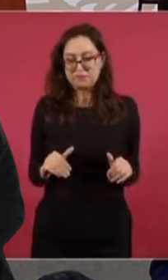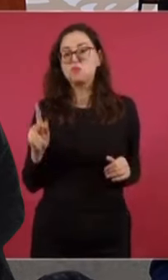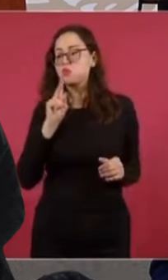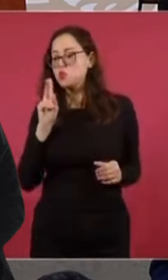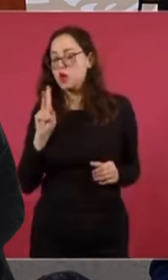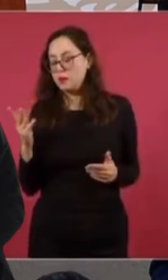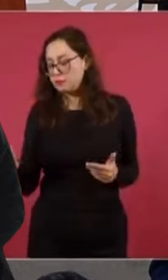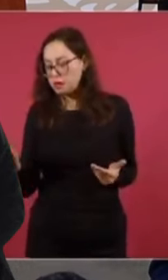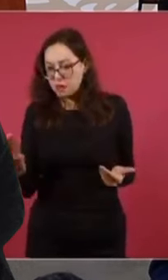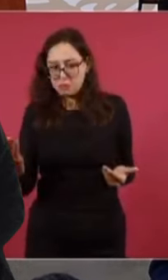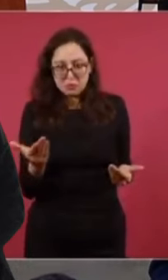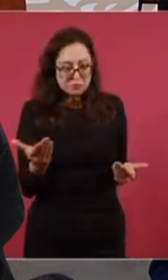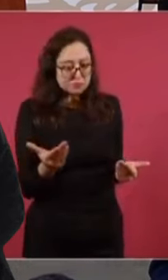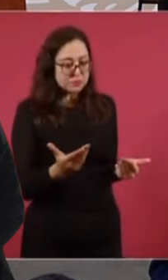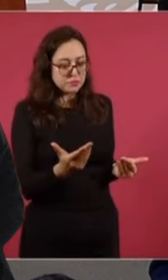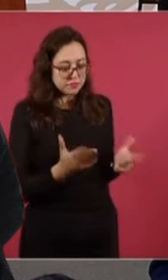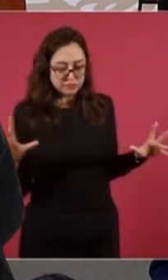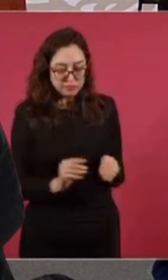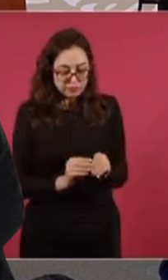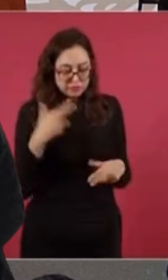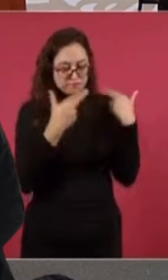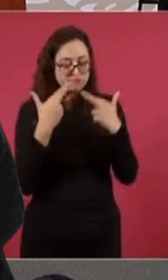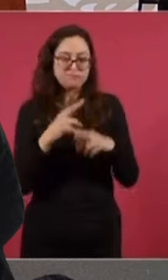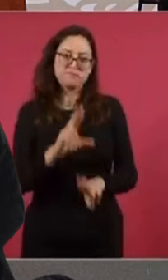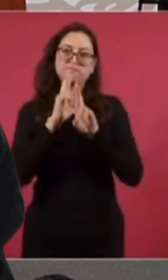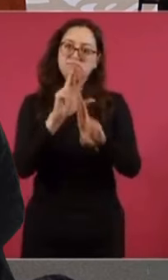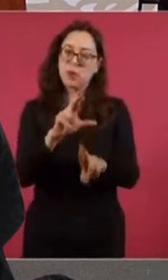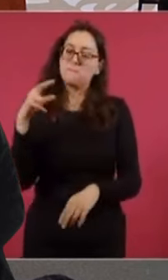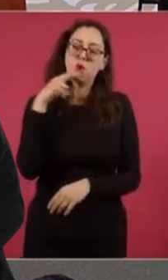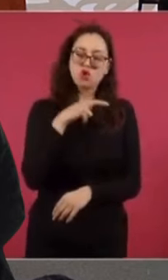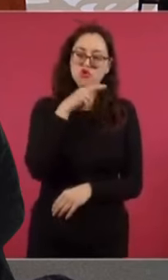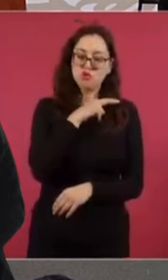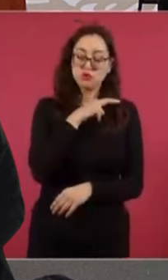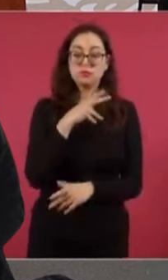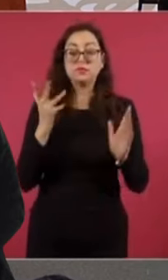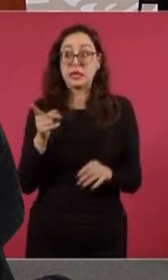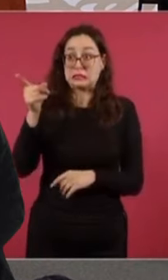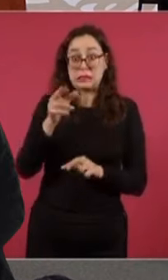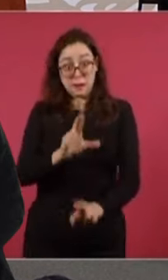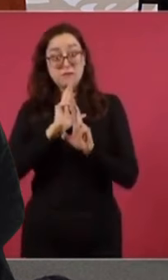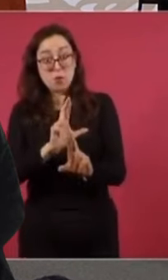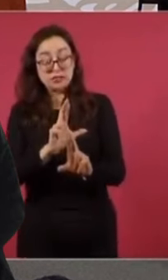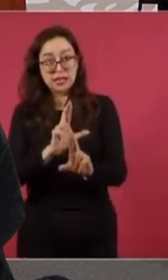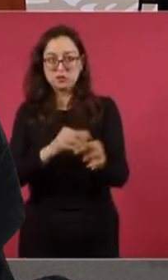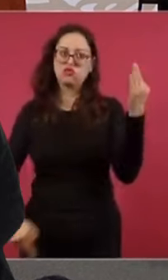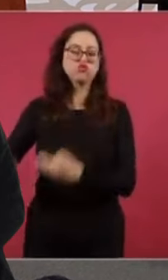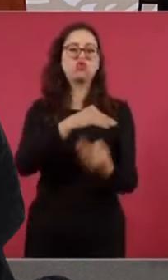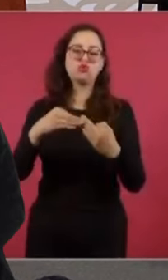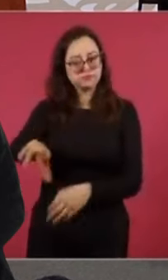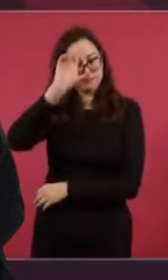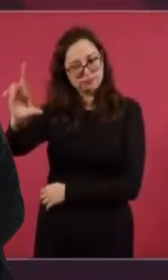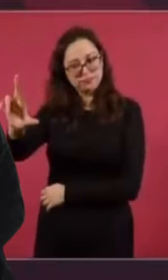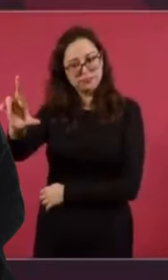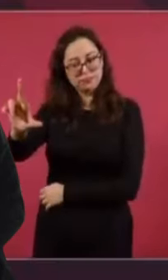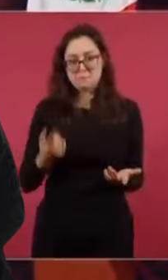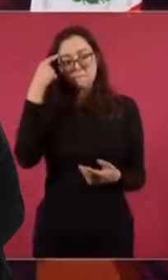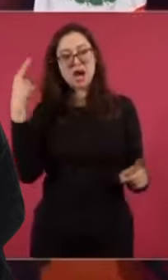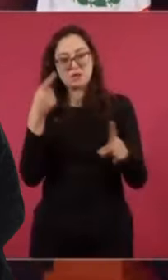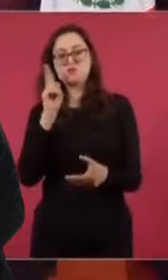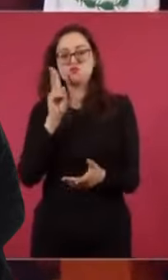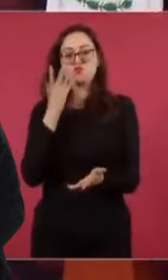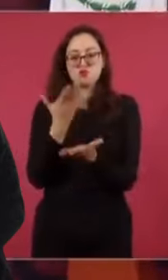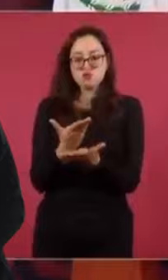todas las pruebas y que pronto se tenga una resolución y que todos acaten el fallo del tribunal electoral de Venezuela.